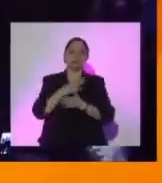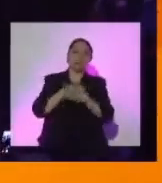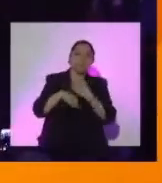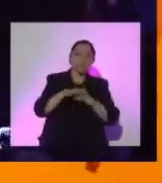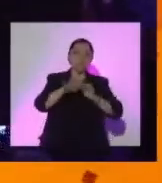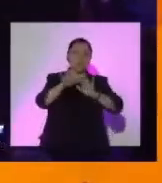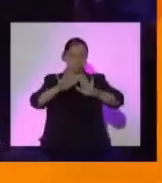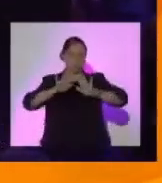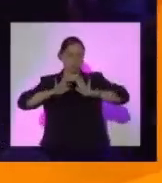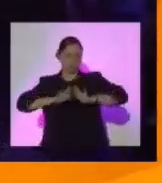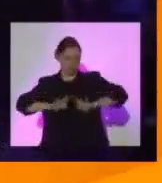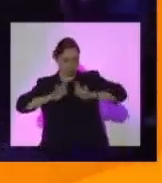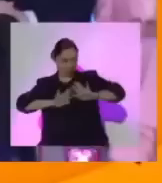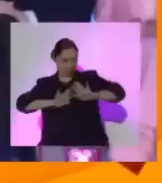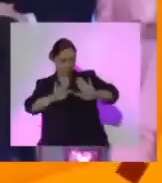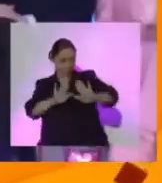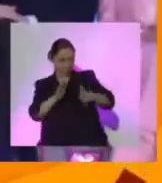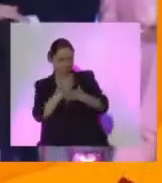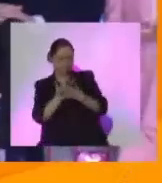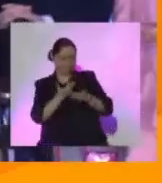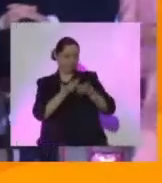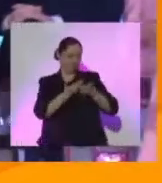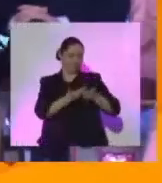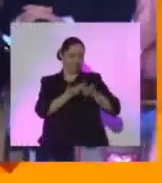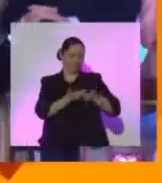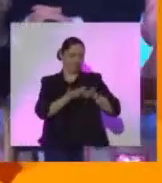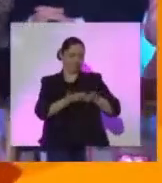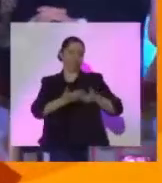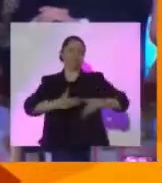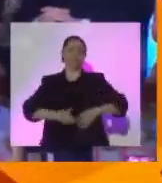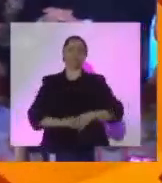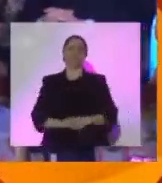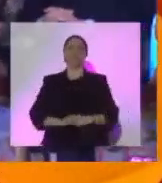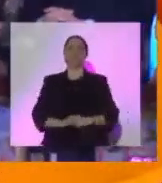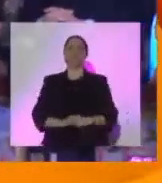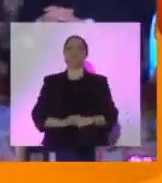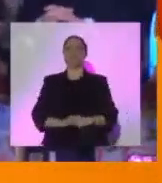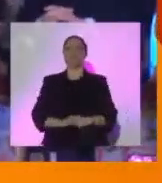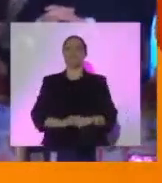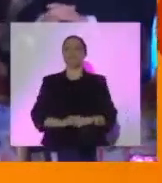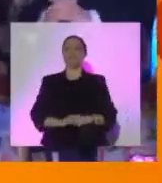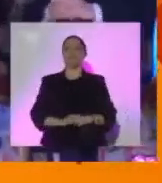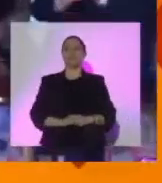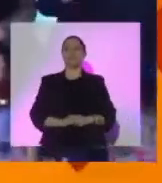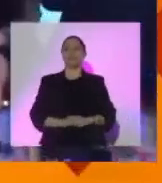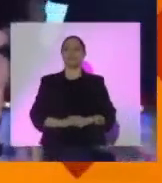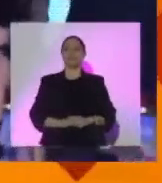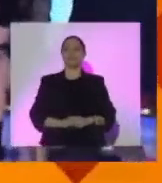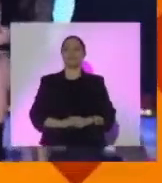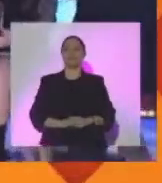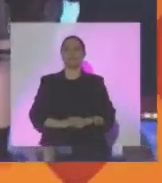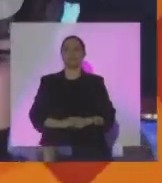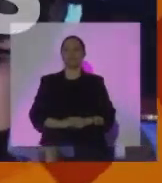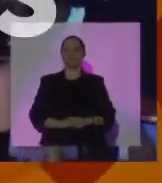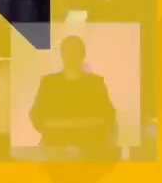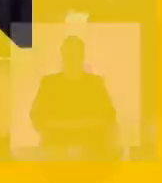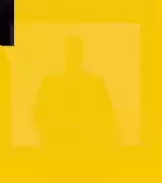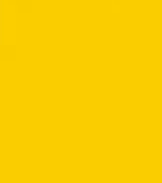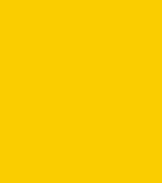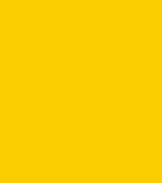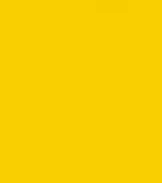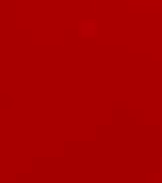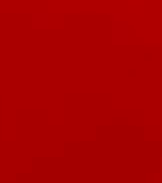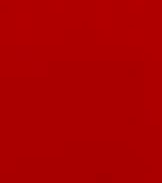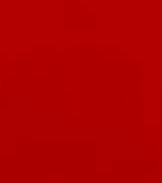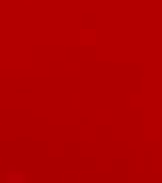Obrador y en el caso de sochil tampoco sorprende en realidad nos hubiera encantado porque tuvieron la oportunidad de sorprender y eso no